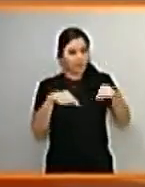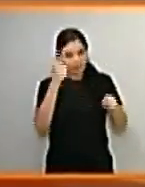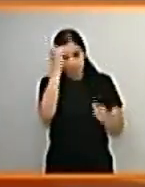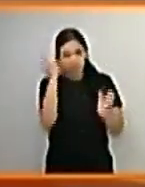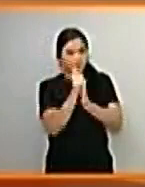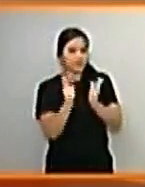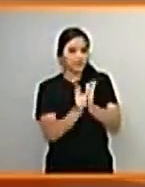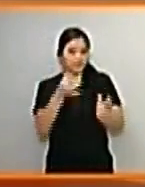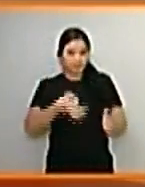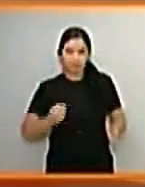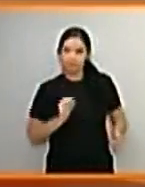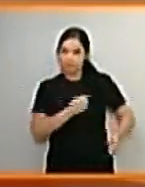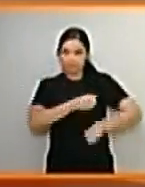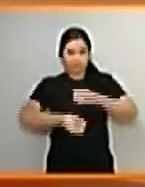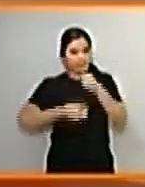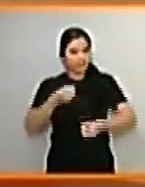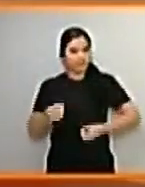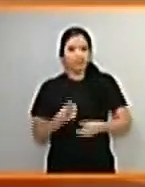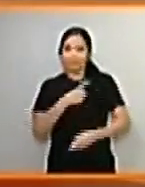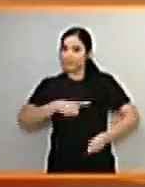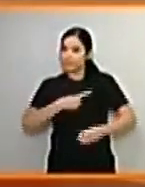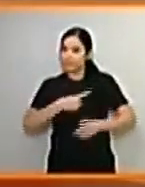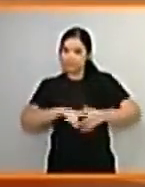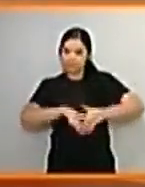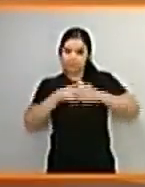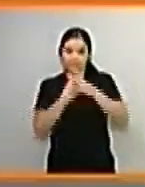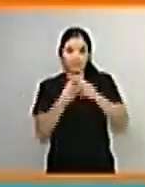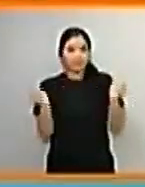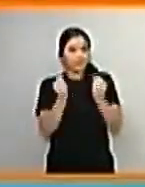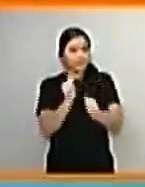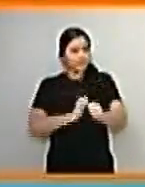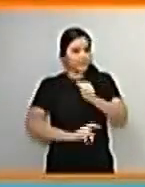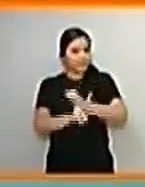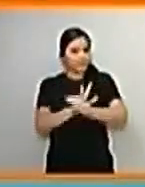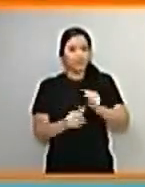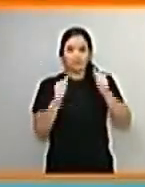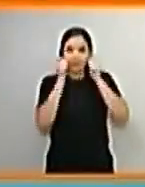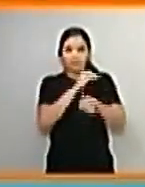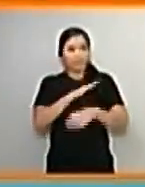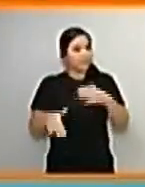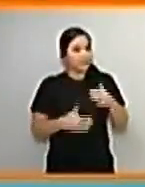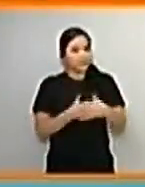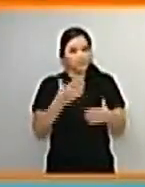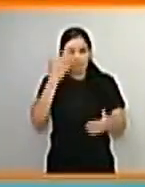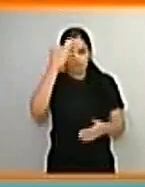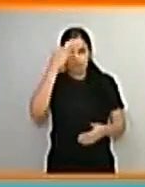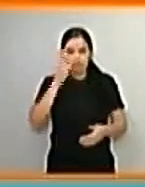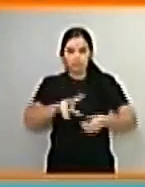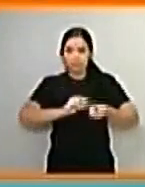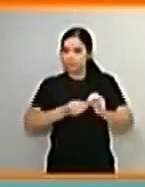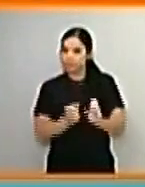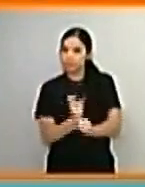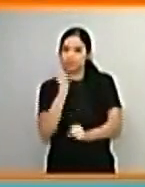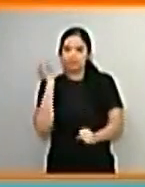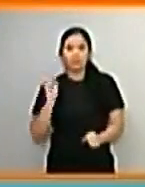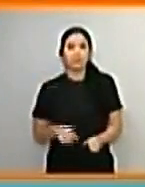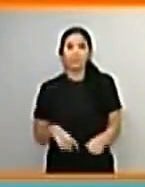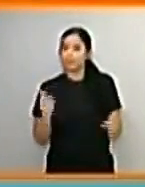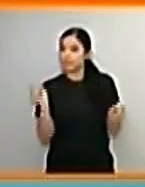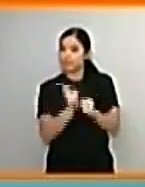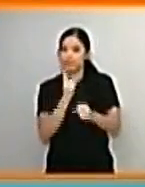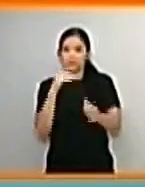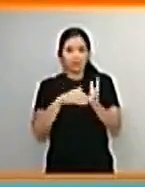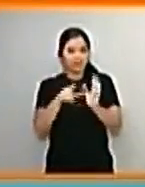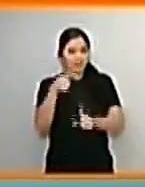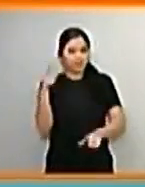cada uno de nuestros procesos. La diversión la comenzamos junto a Pegares. Atentos porque conoceremos los 3 números ganadores que tendrán que ganar hasta